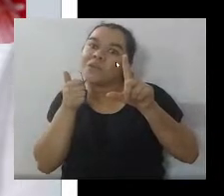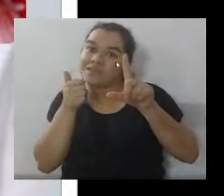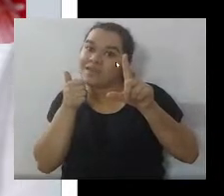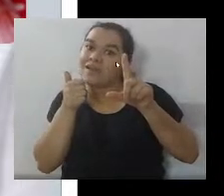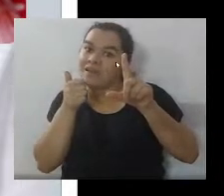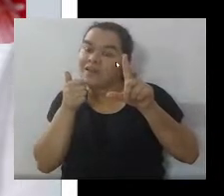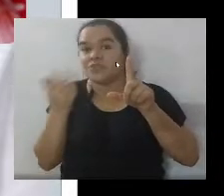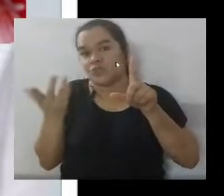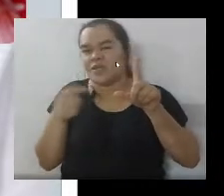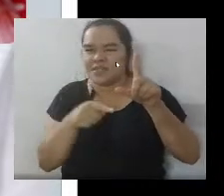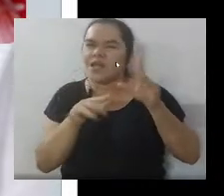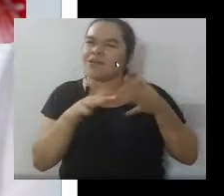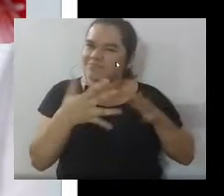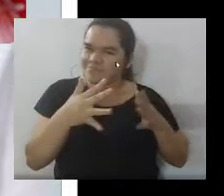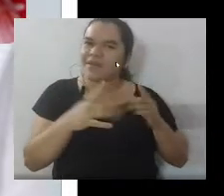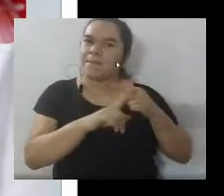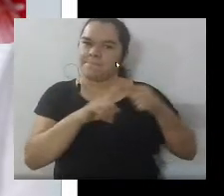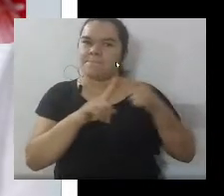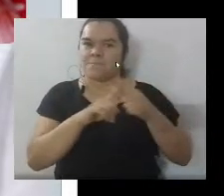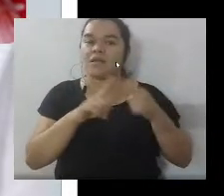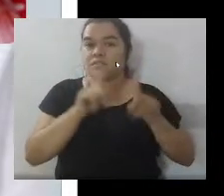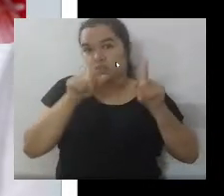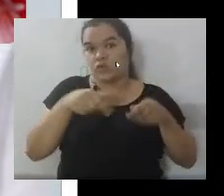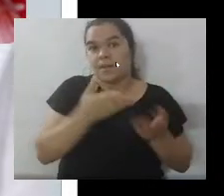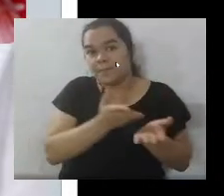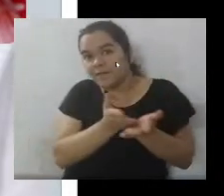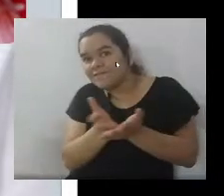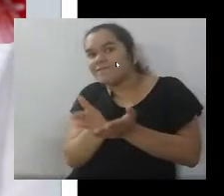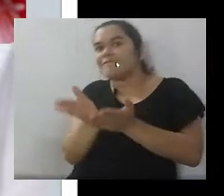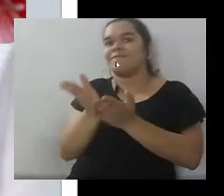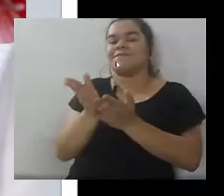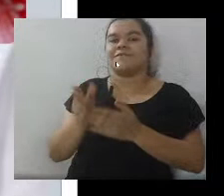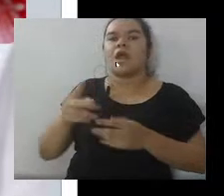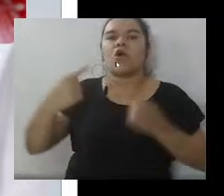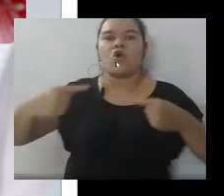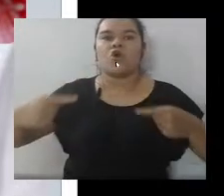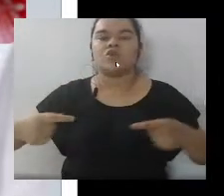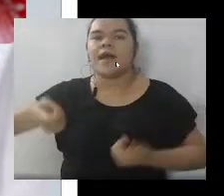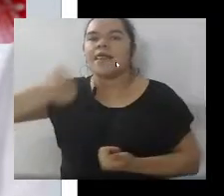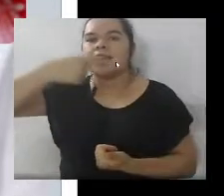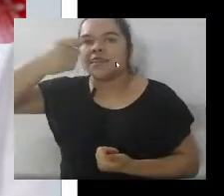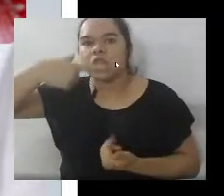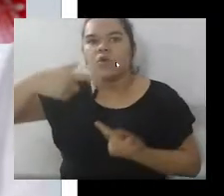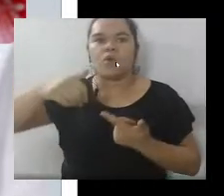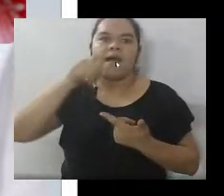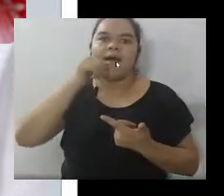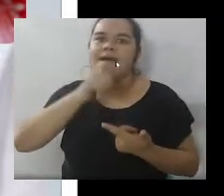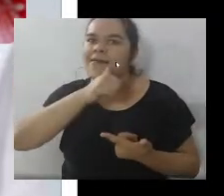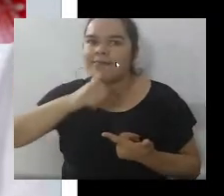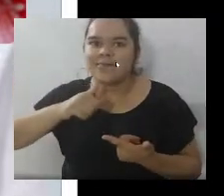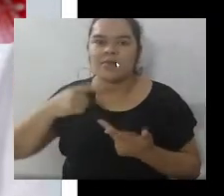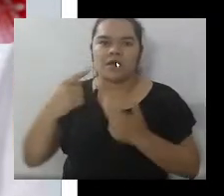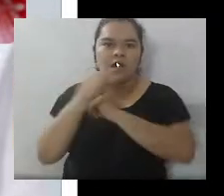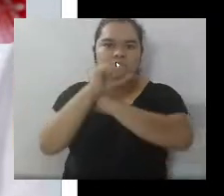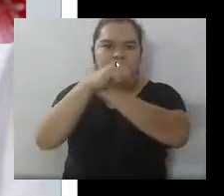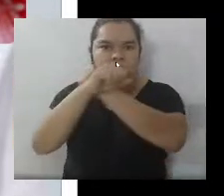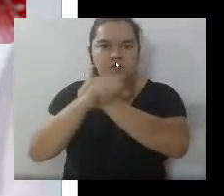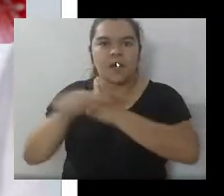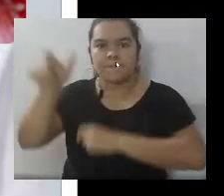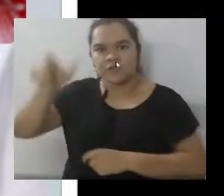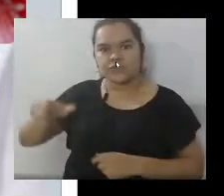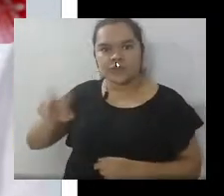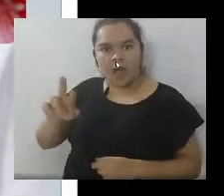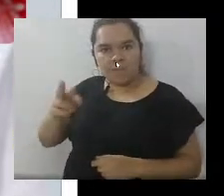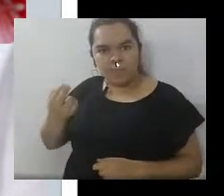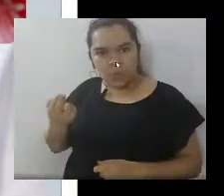carrera que está vinculada a ese tipo de cosas, que es el análisis de droga, el análisis toxicológico, el análisis de